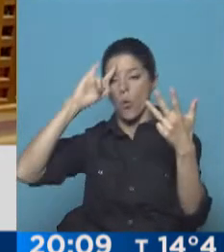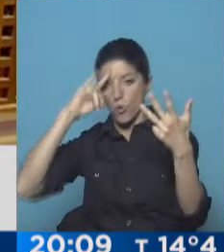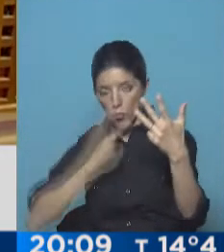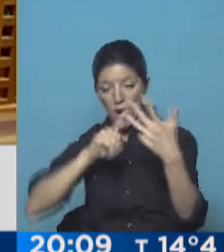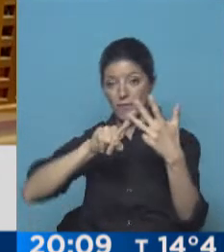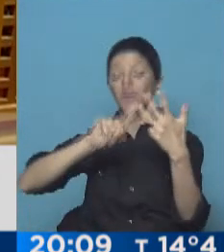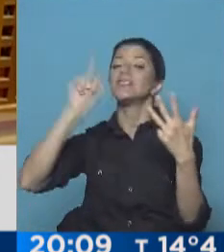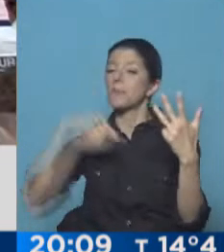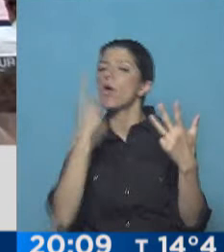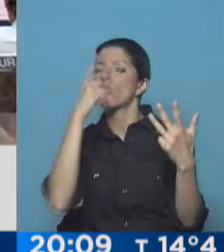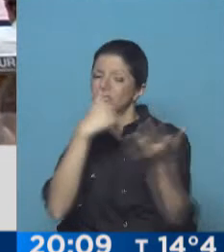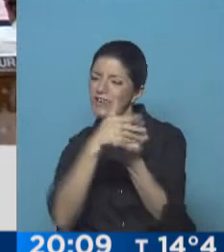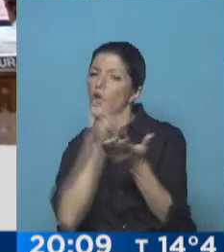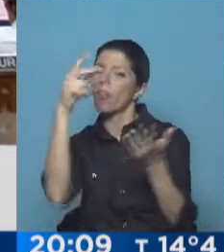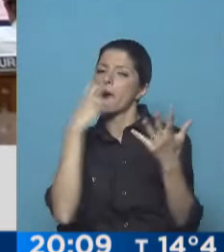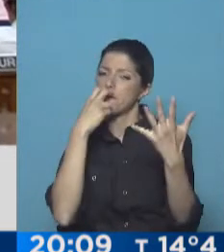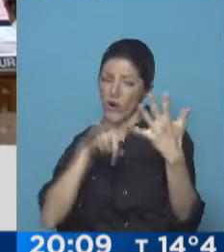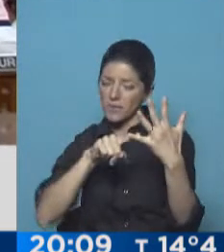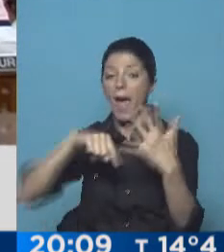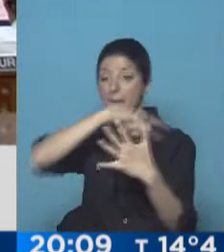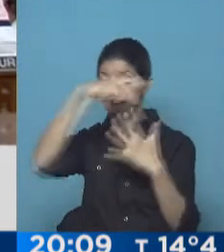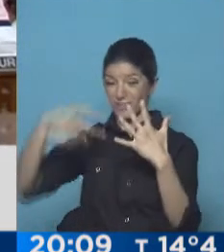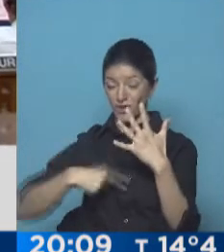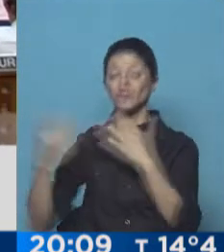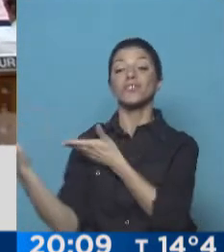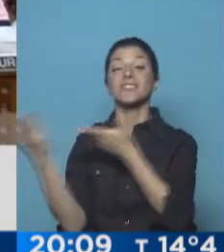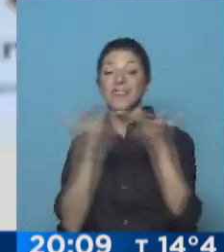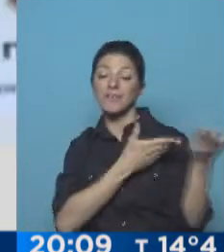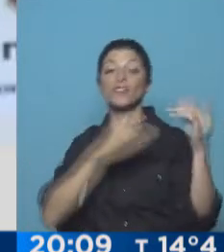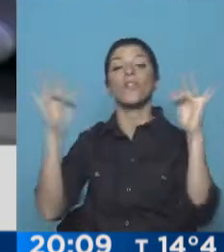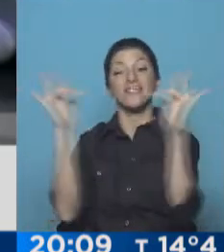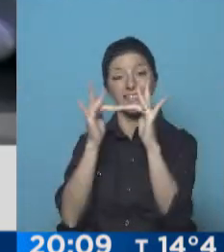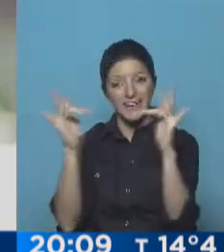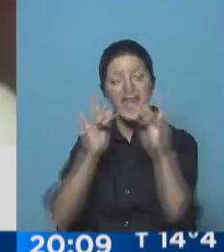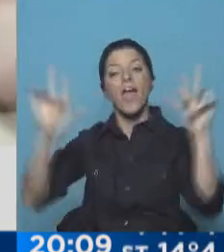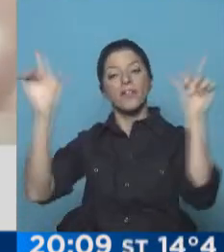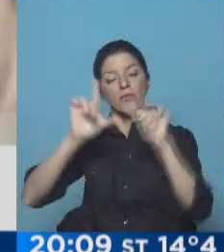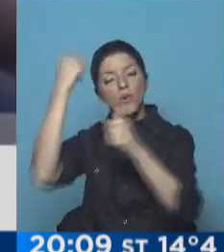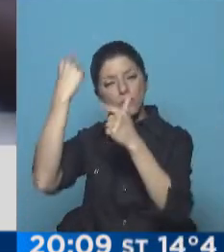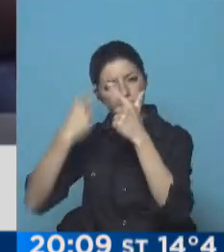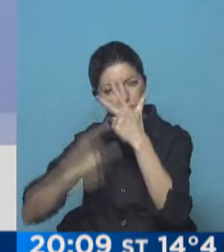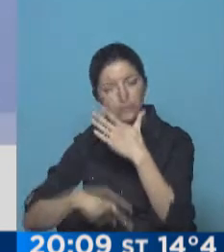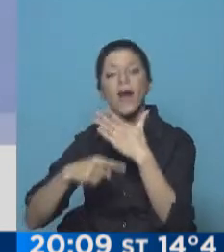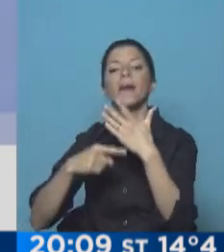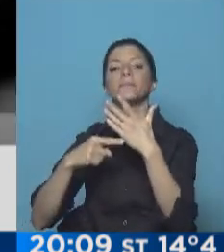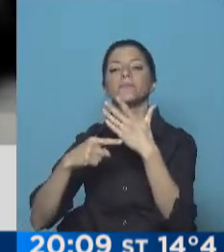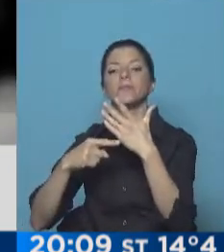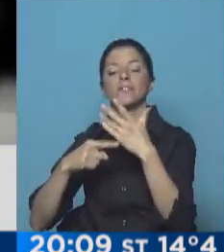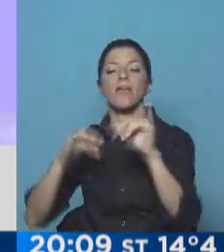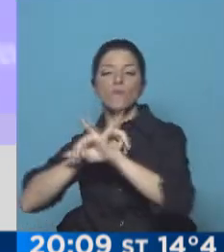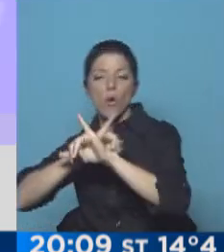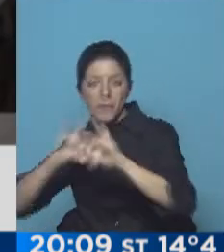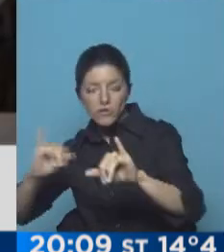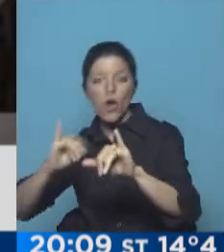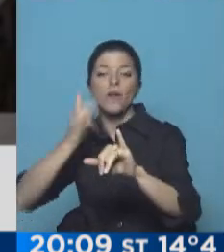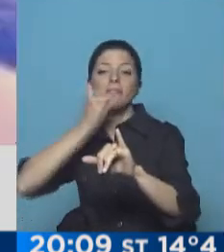parte de Bolivia, para brindar servicios de telecomunicaciones, transmisión de datos, acceso a Internet, telefonía